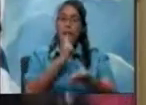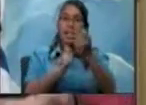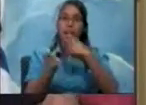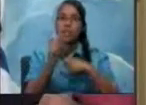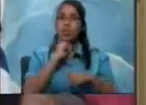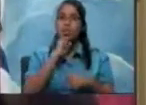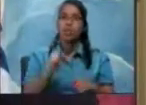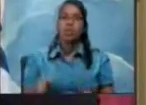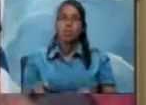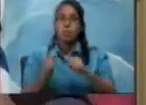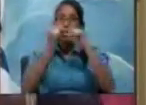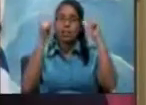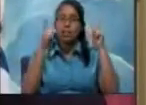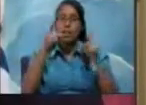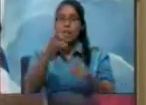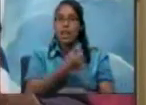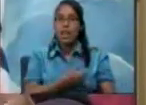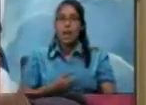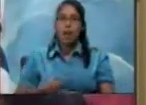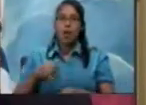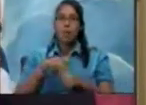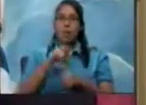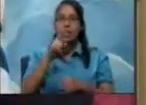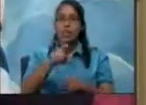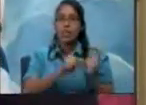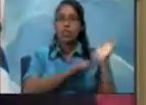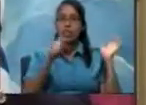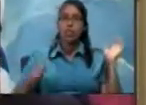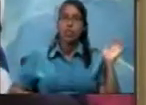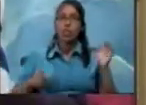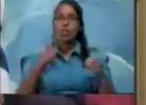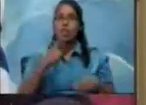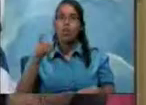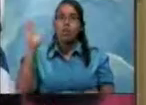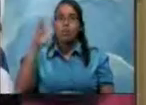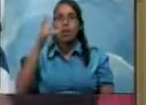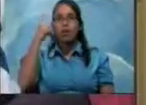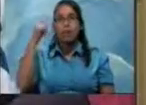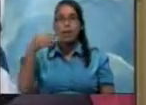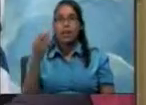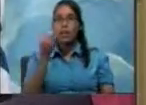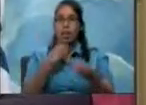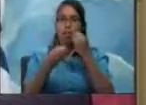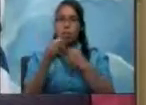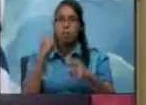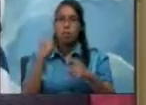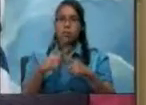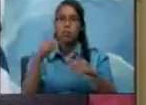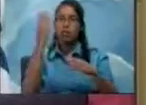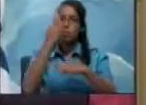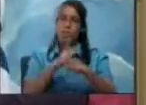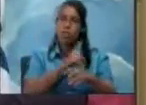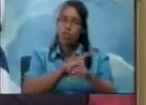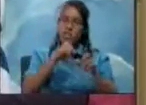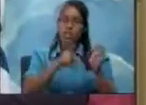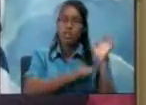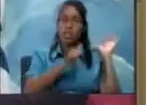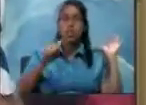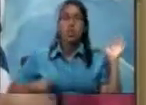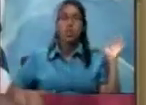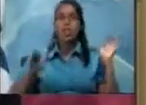despertaba el hambre en ellos y el señor les dijo vengan para que coman pero en medio de esto que el señor les está